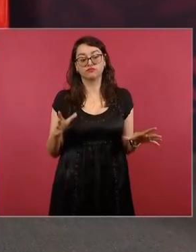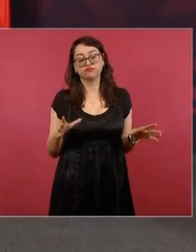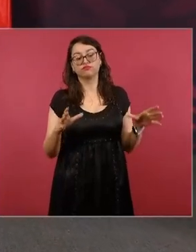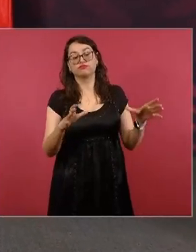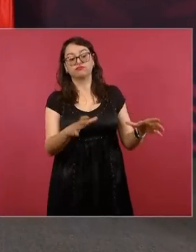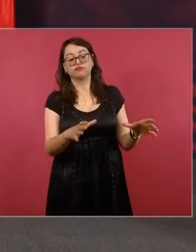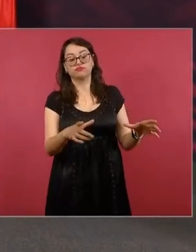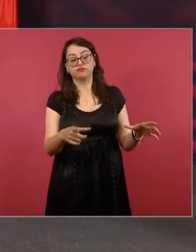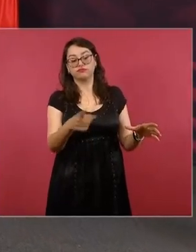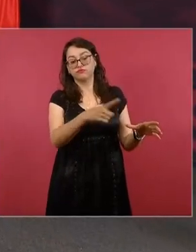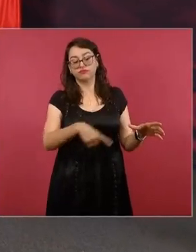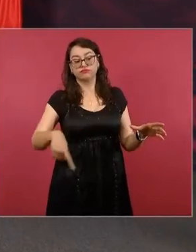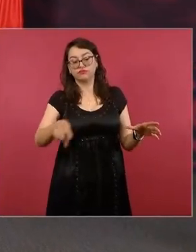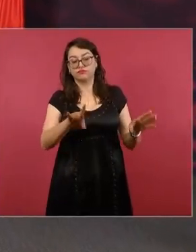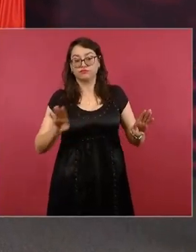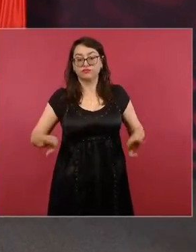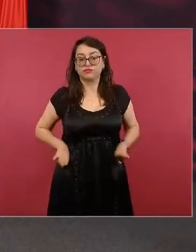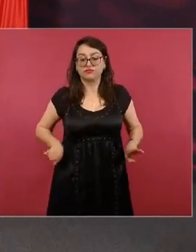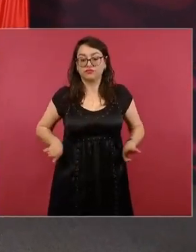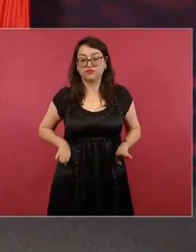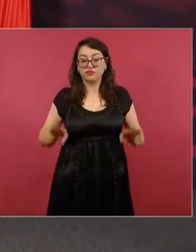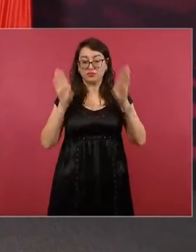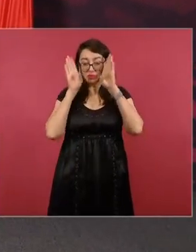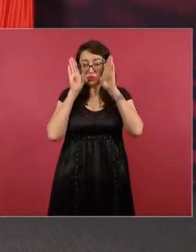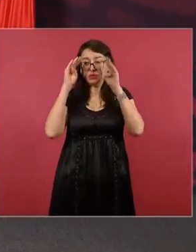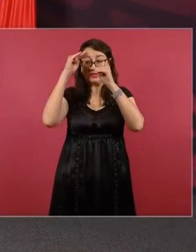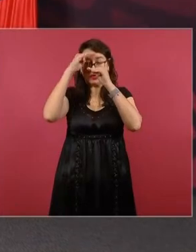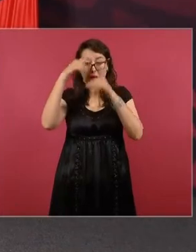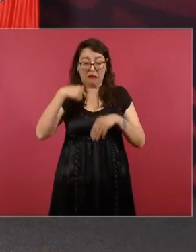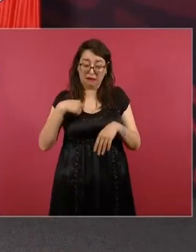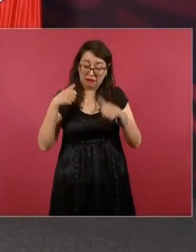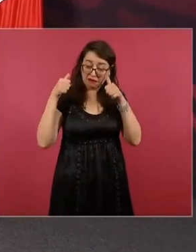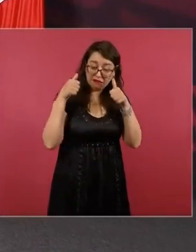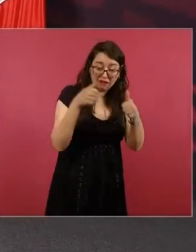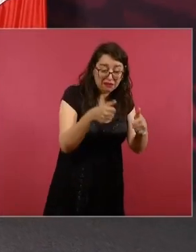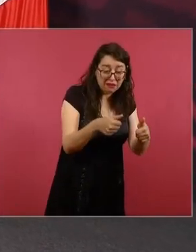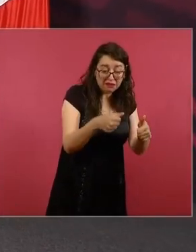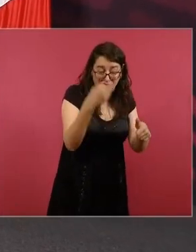conservadores, pues no pierdo mucho tiempo. O sea,